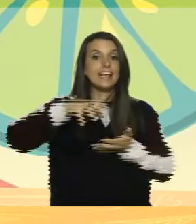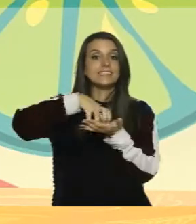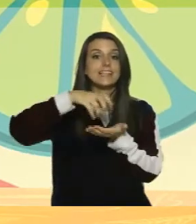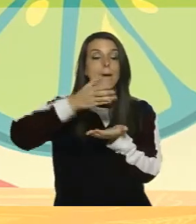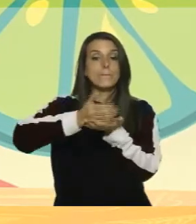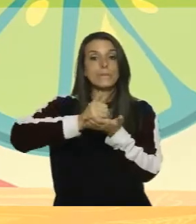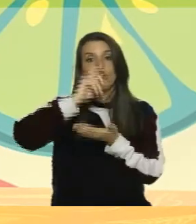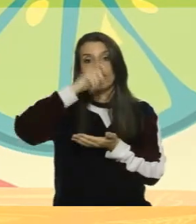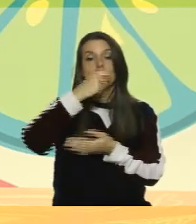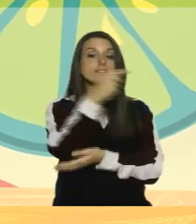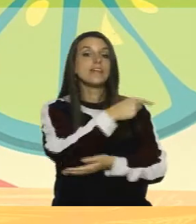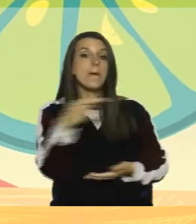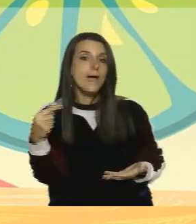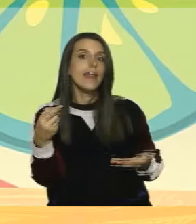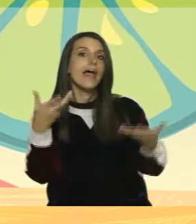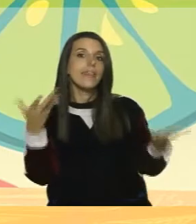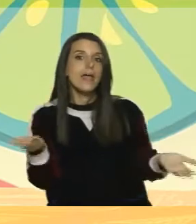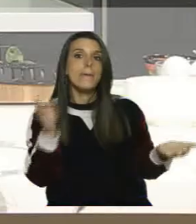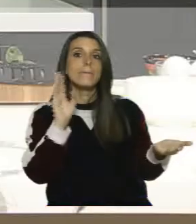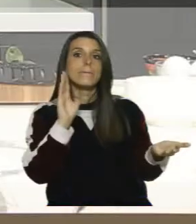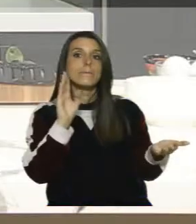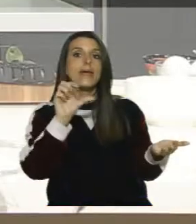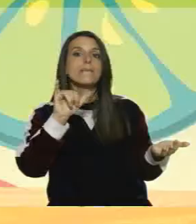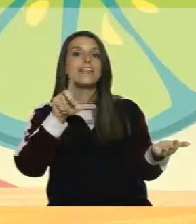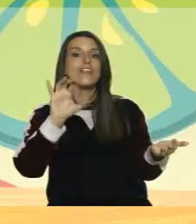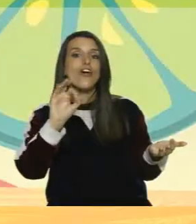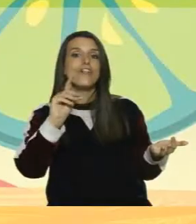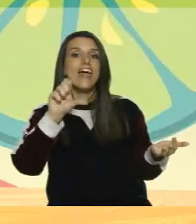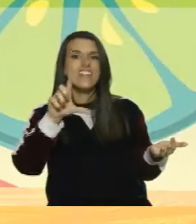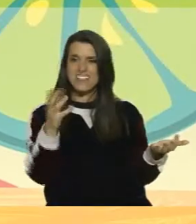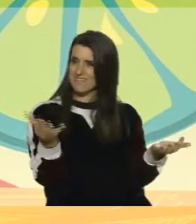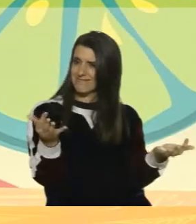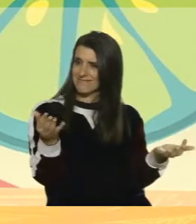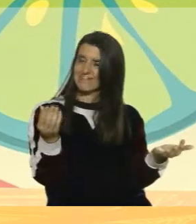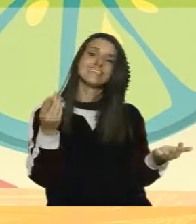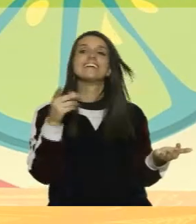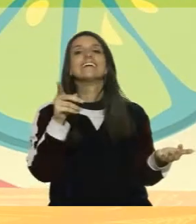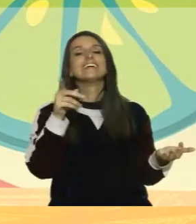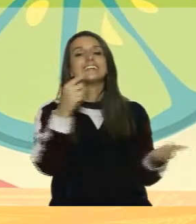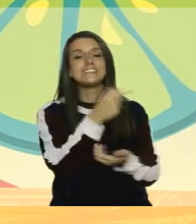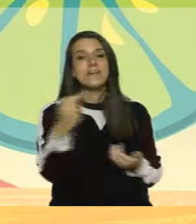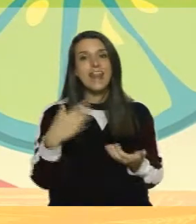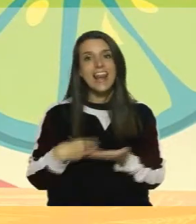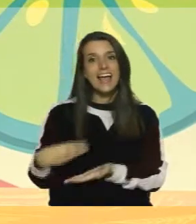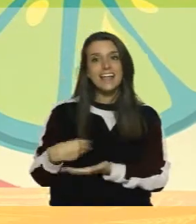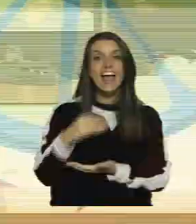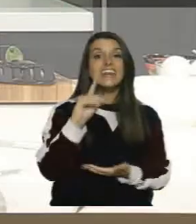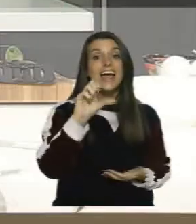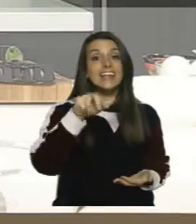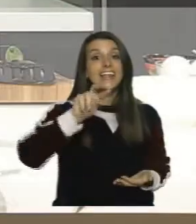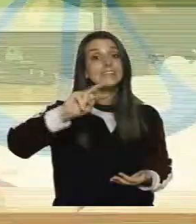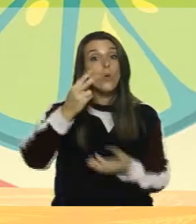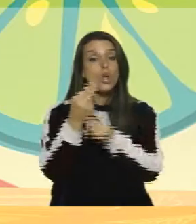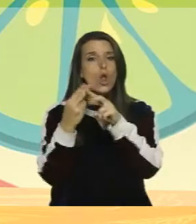en esta semana de... ¿cómo? Emilio Daniel. Emilio Daniel. En esta semana de la lactancia. Emilio Daniel. No